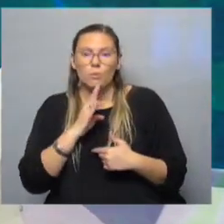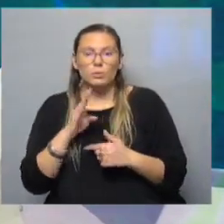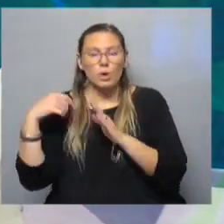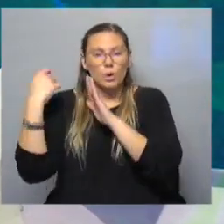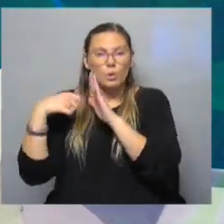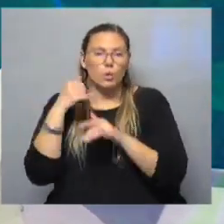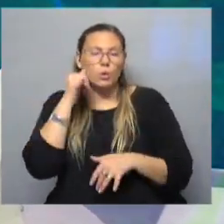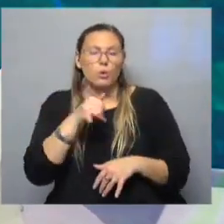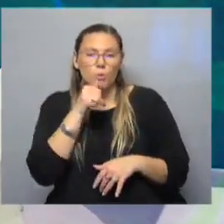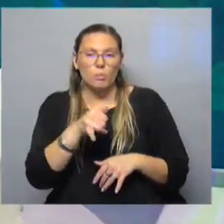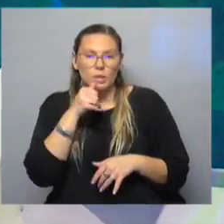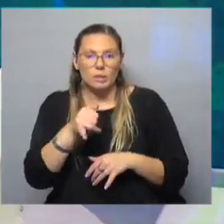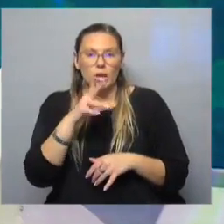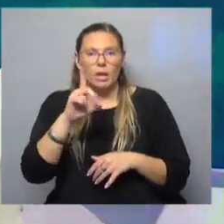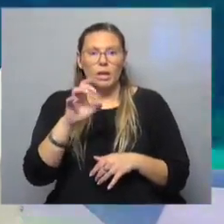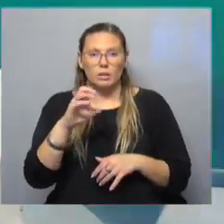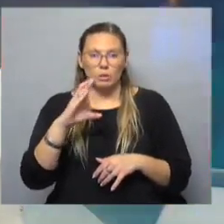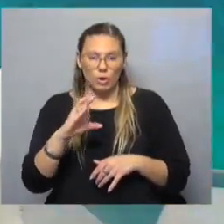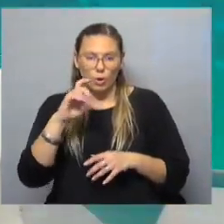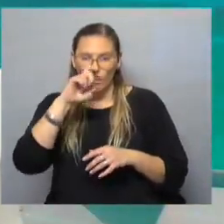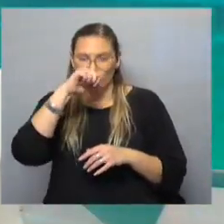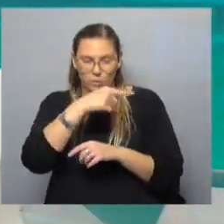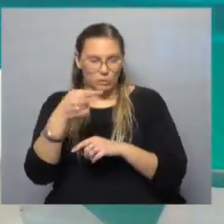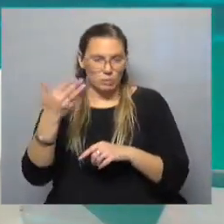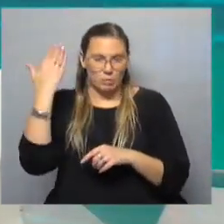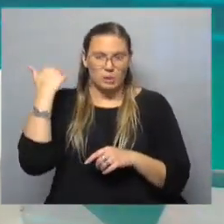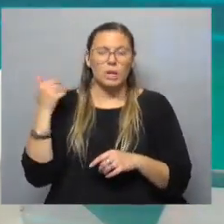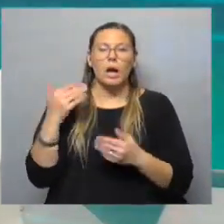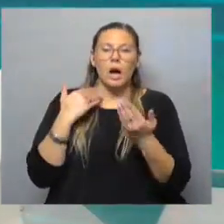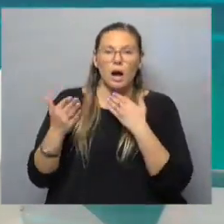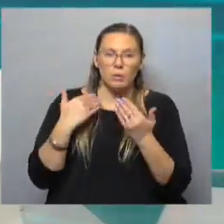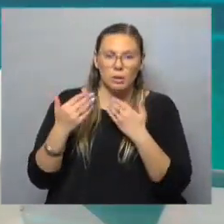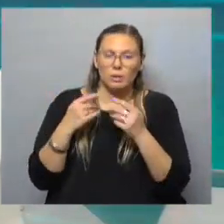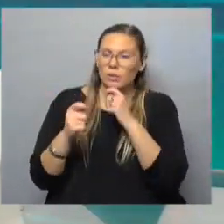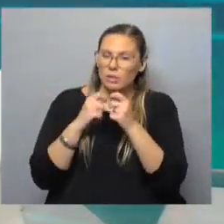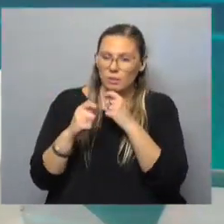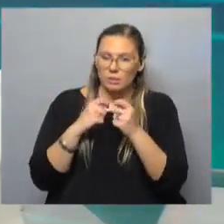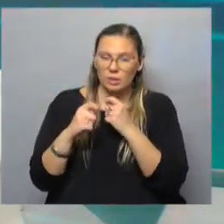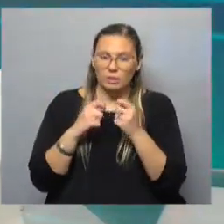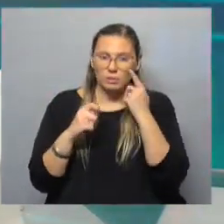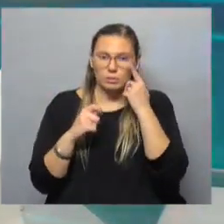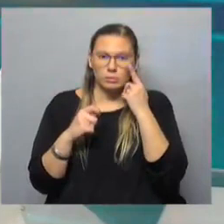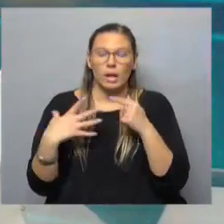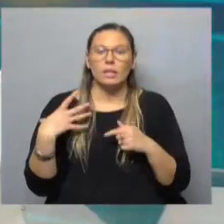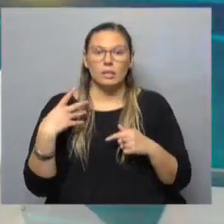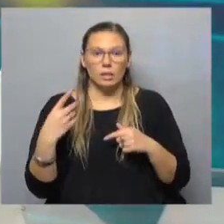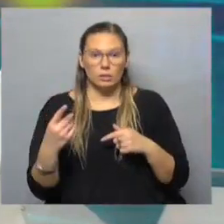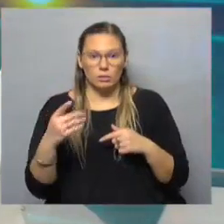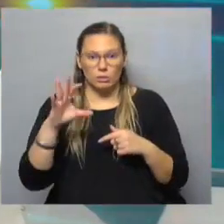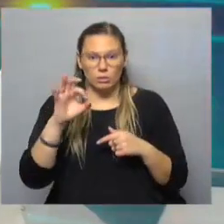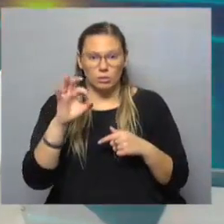su preestreno justamente en Doc Montevideo. Recuerdan que la semana pasada estuvimos entrevistando al director de